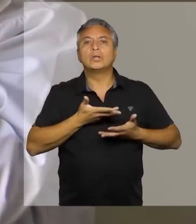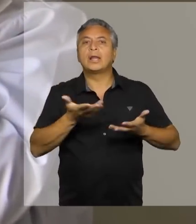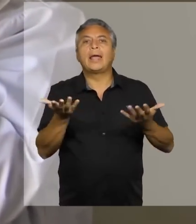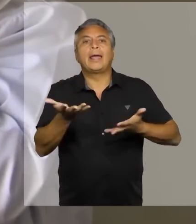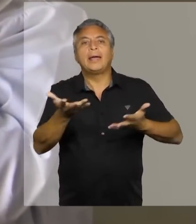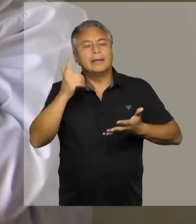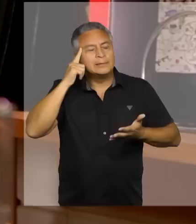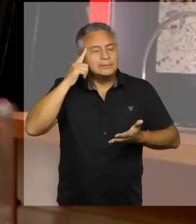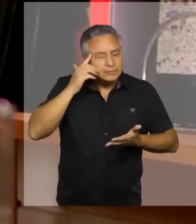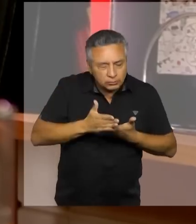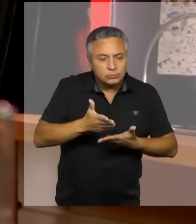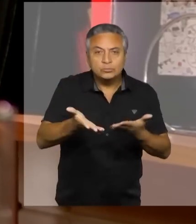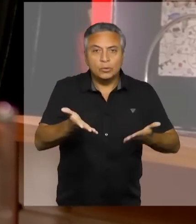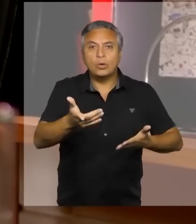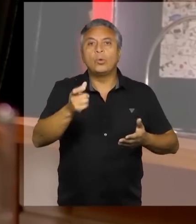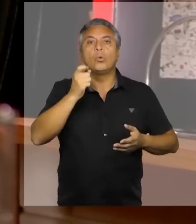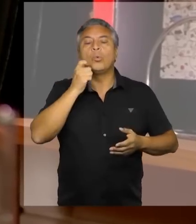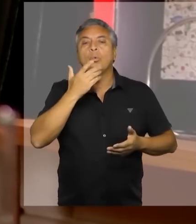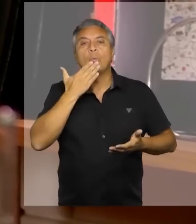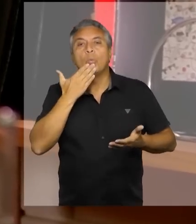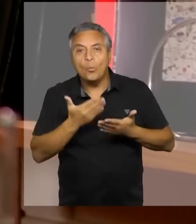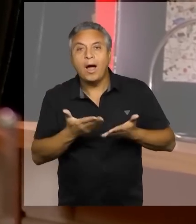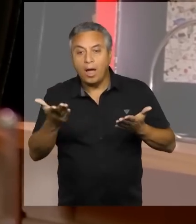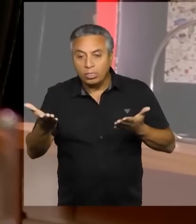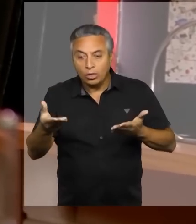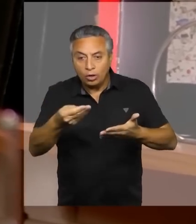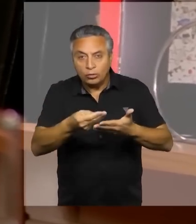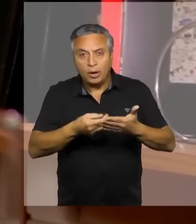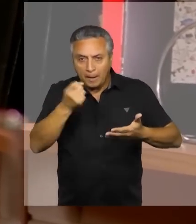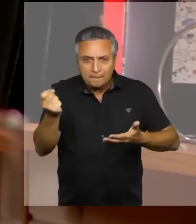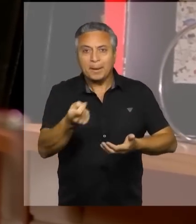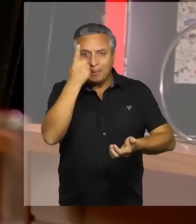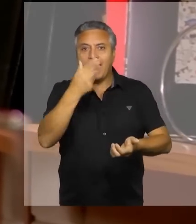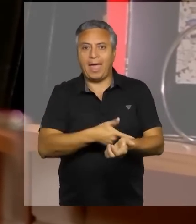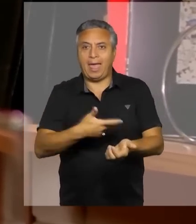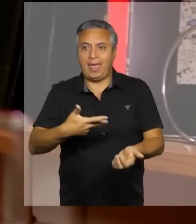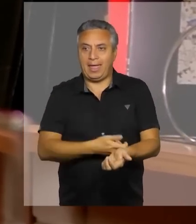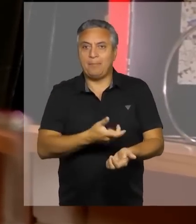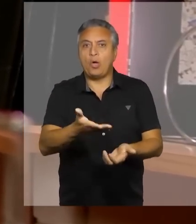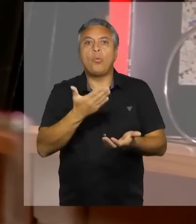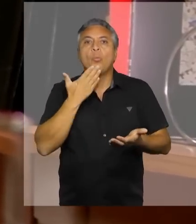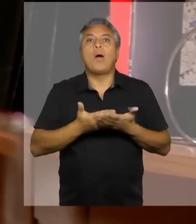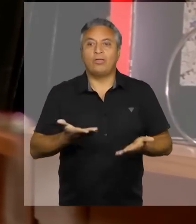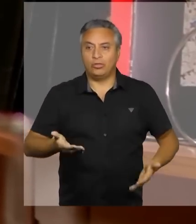decidiste? ¿Cuándo reagendamos la primera quimioterapia?